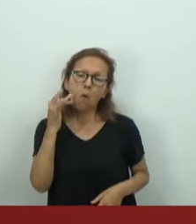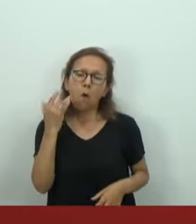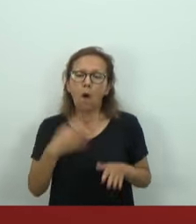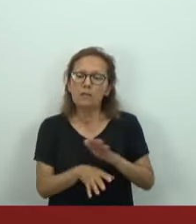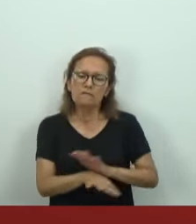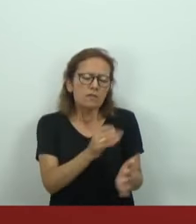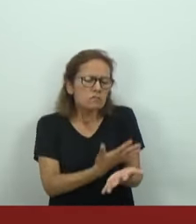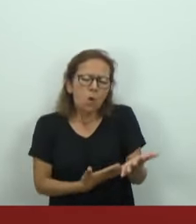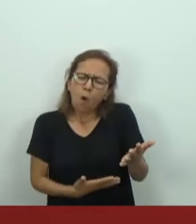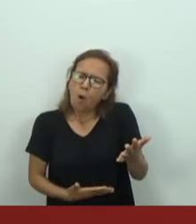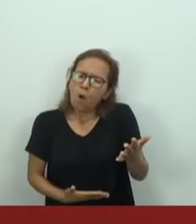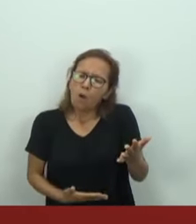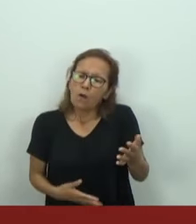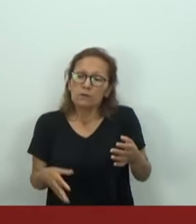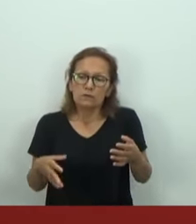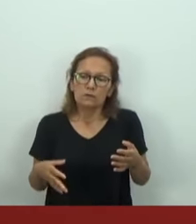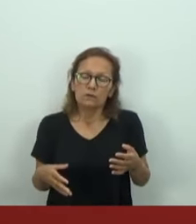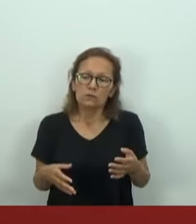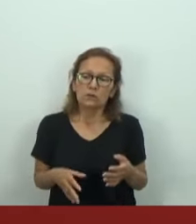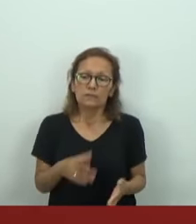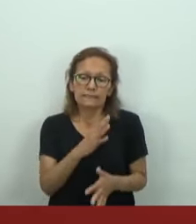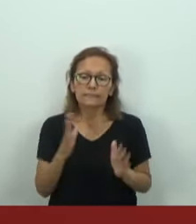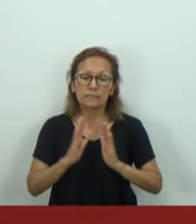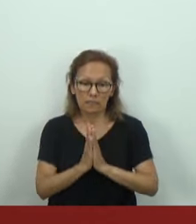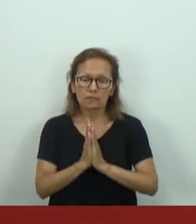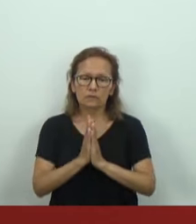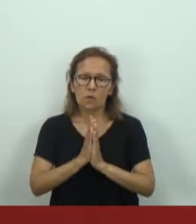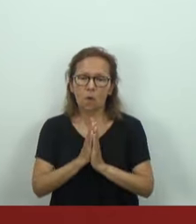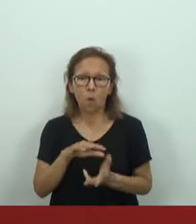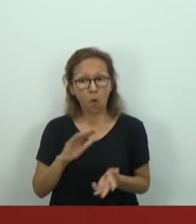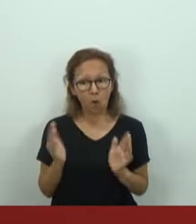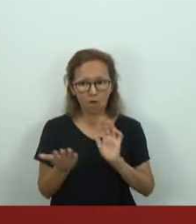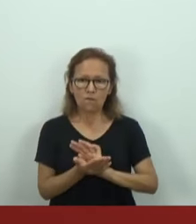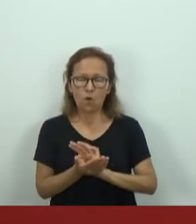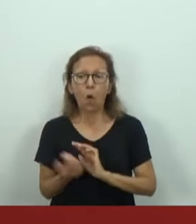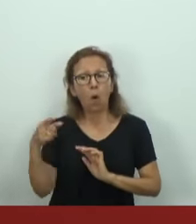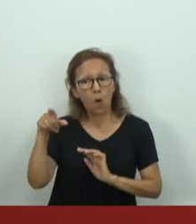Él nos santificó con su sangre. Él nos lavó con su sangre.